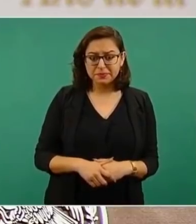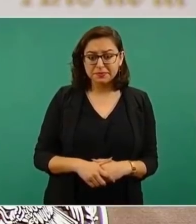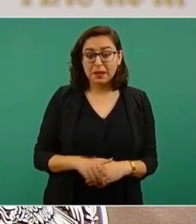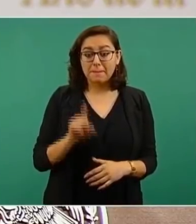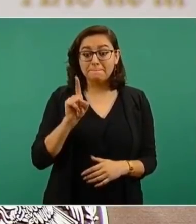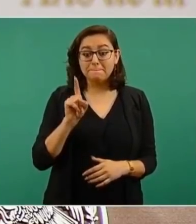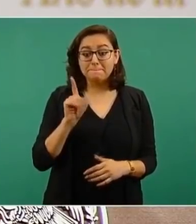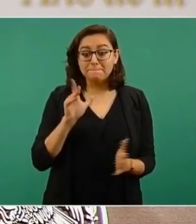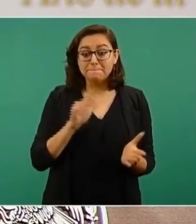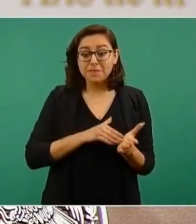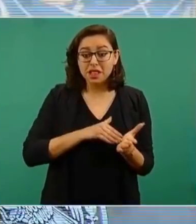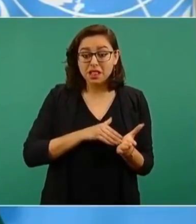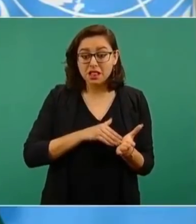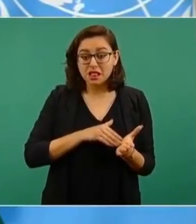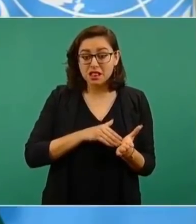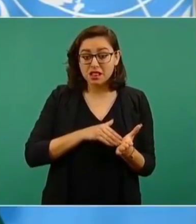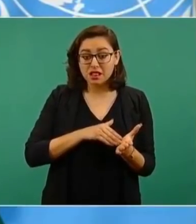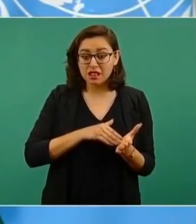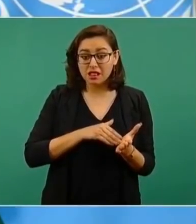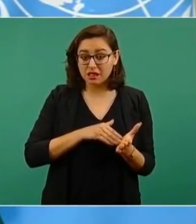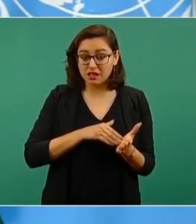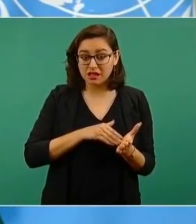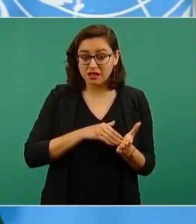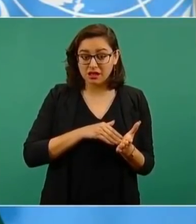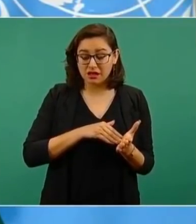Más de 1,000.